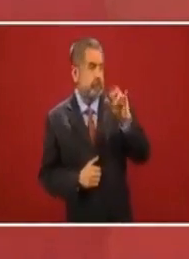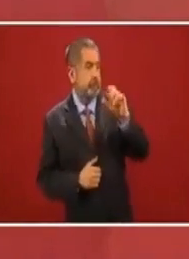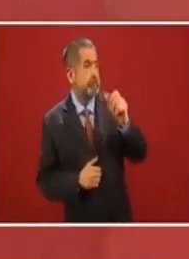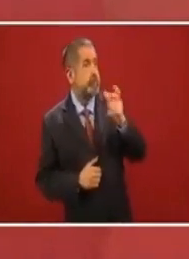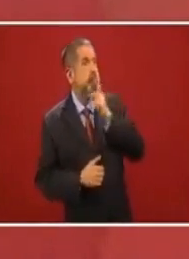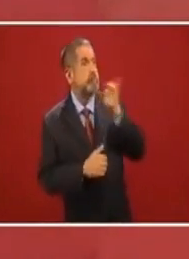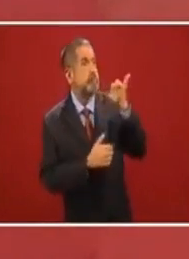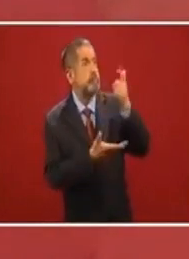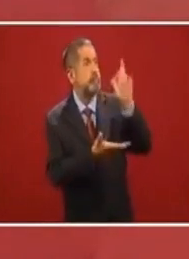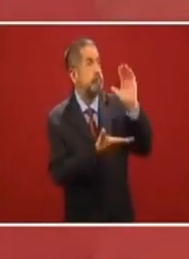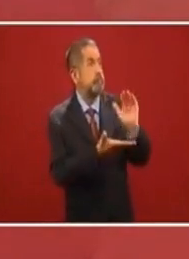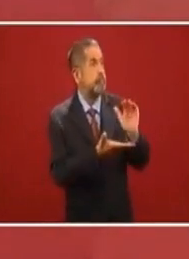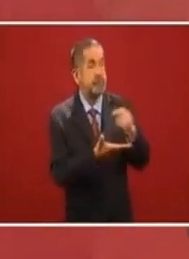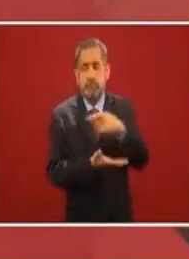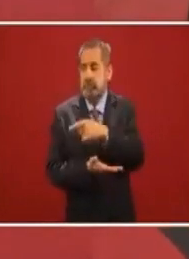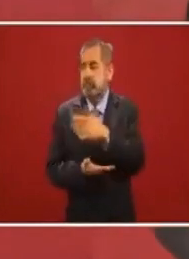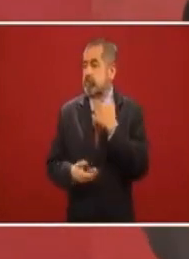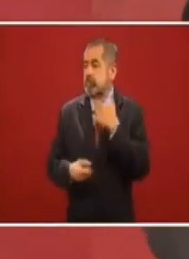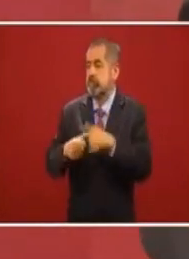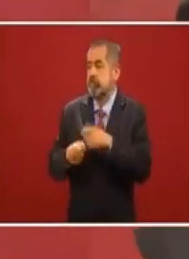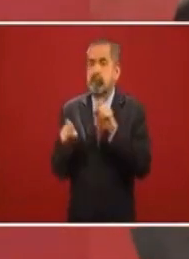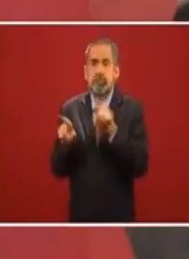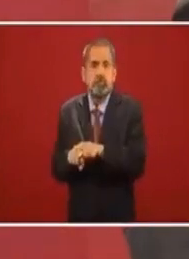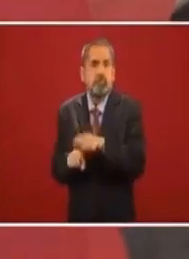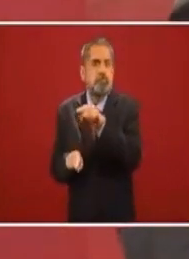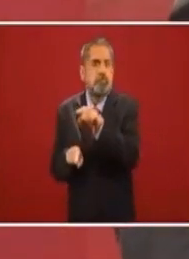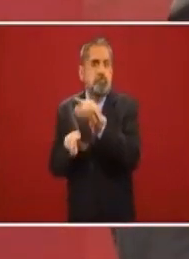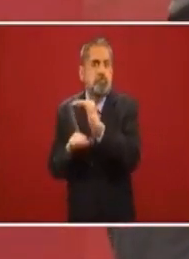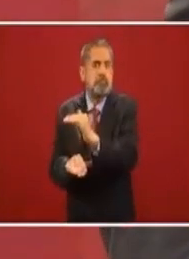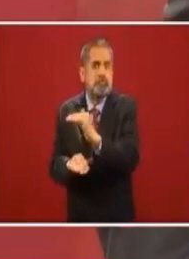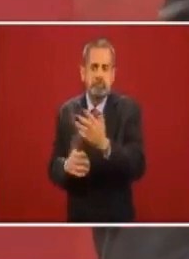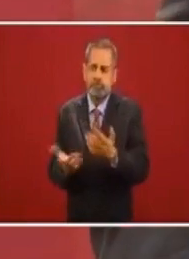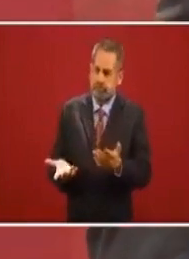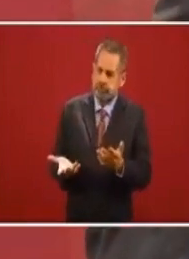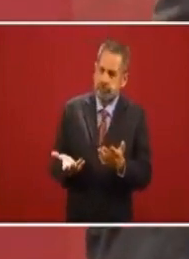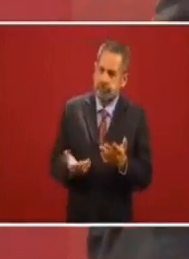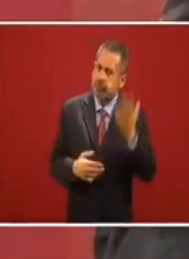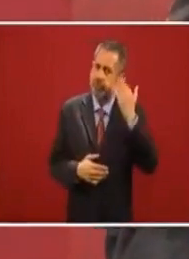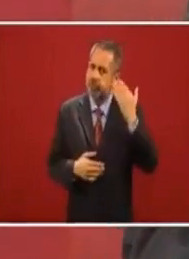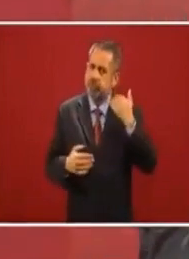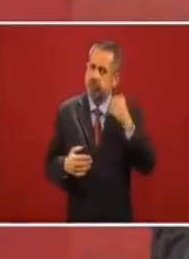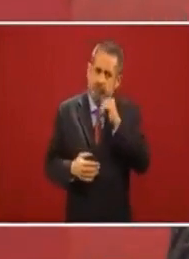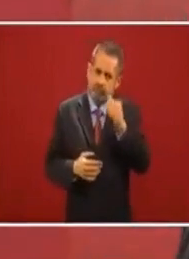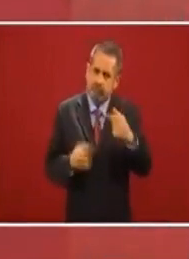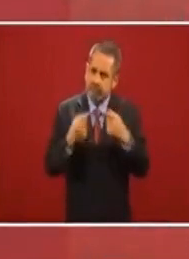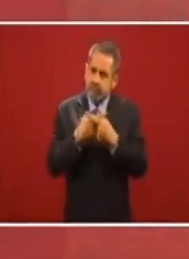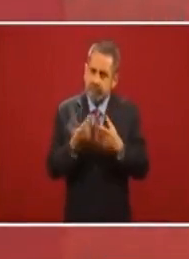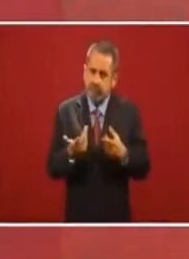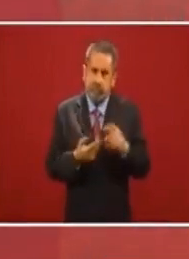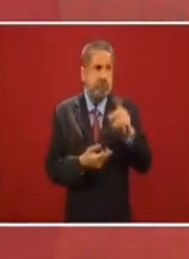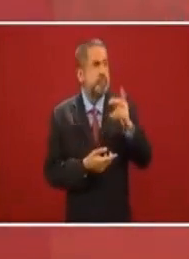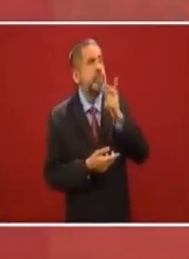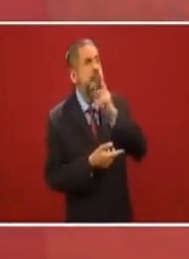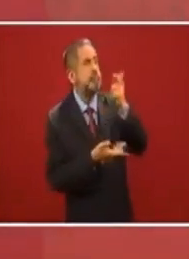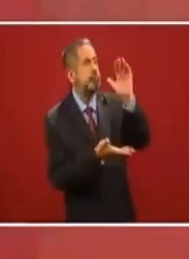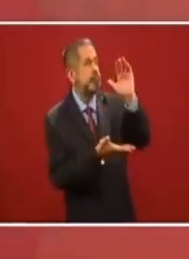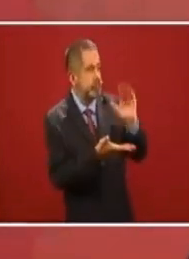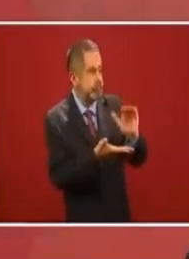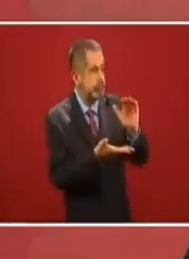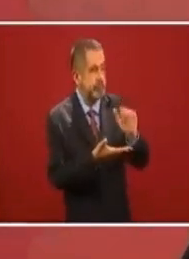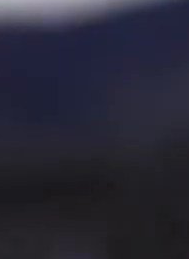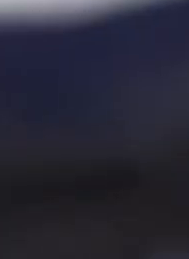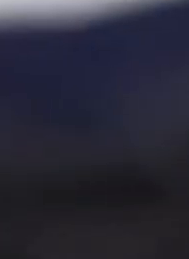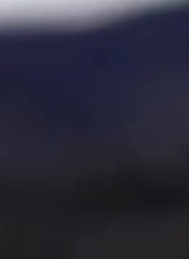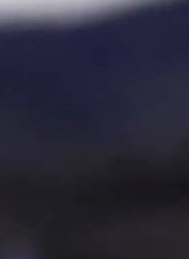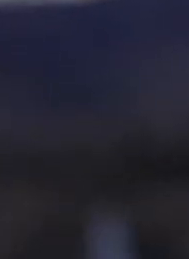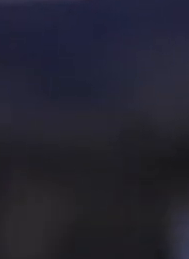mexico asimismo durante su comparencia matutina desde el palacio nacional el mandatario aseguró que dicho plan tendrá el apoyo de la marina y de la sedena